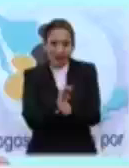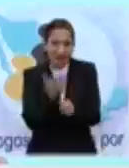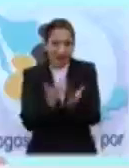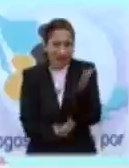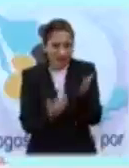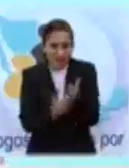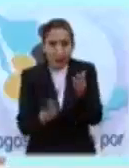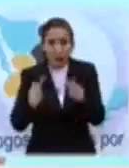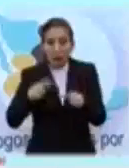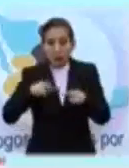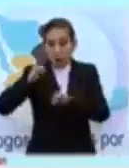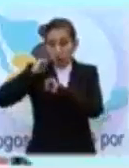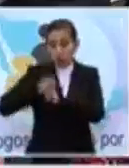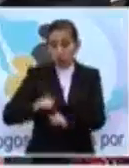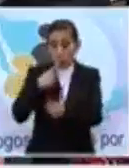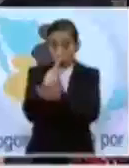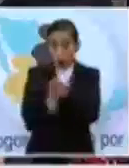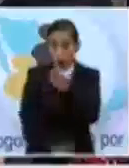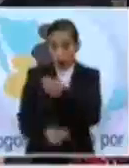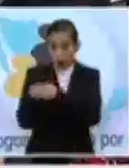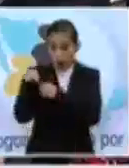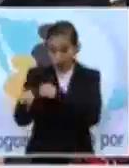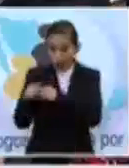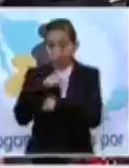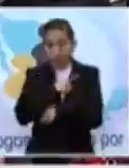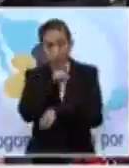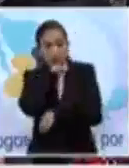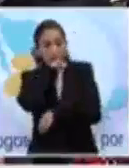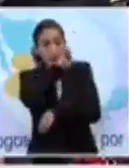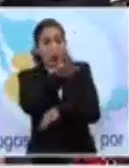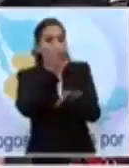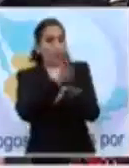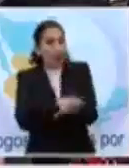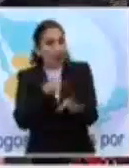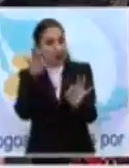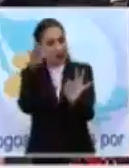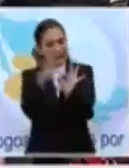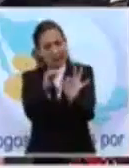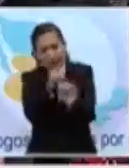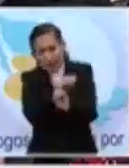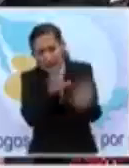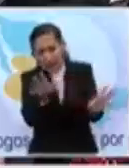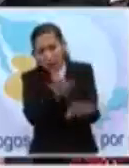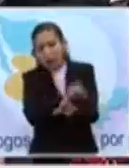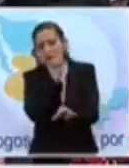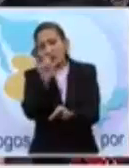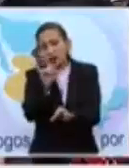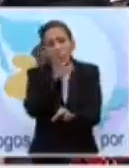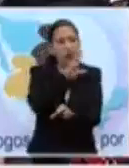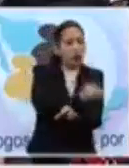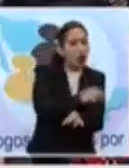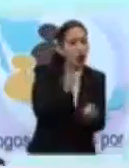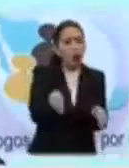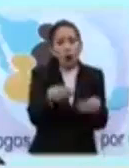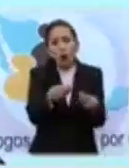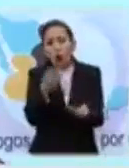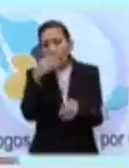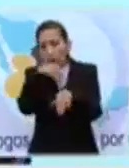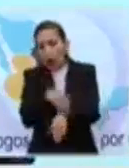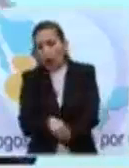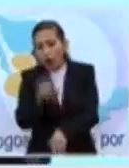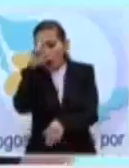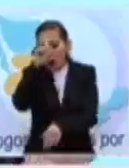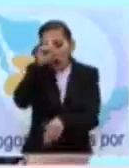los funcionarios encargados de los programas tengan que dar una respuesta mucho más puntual de por qué sí o por qué no adoptan una